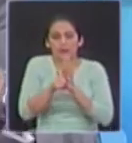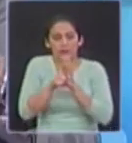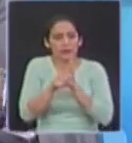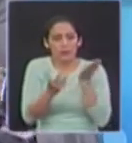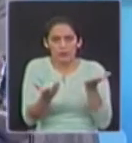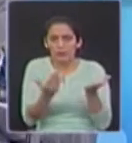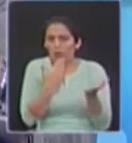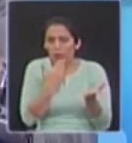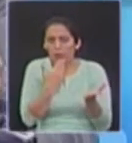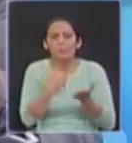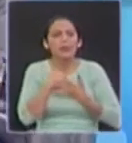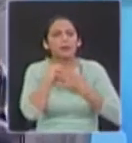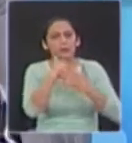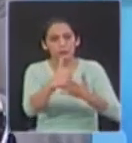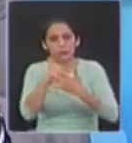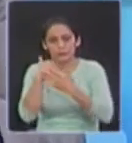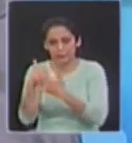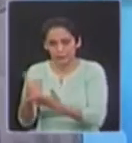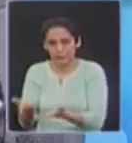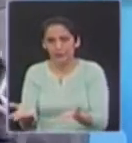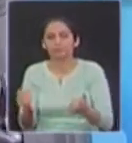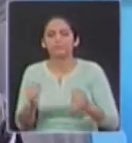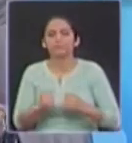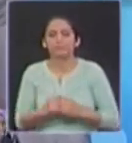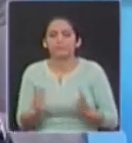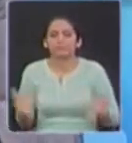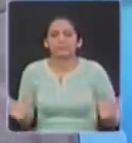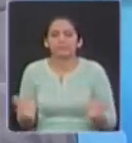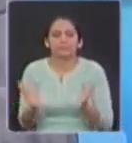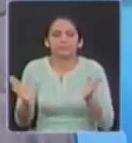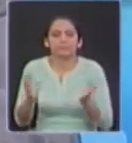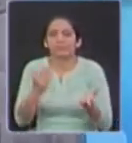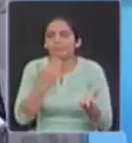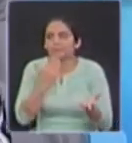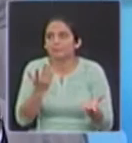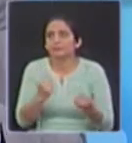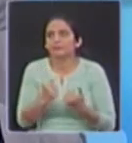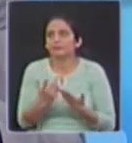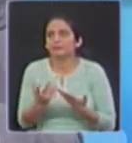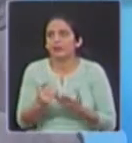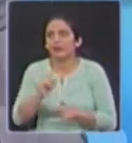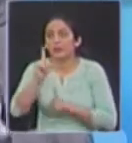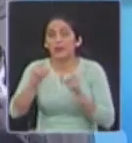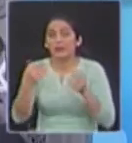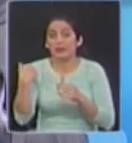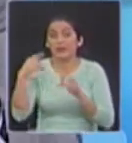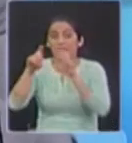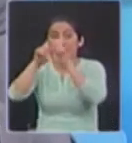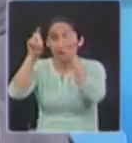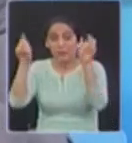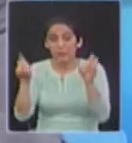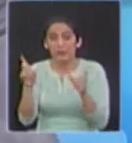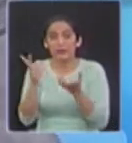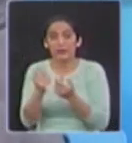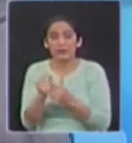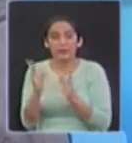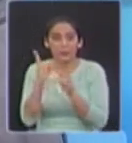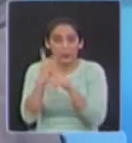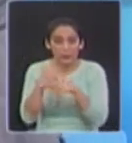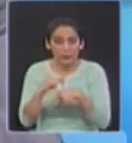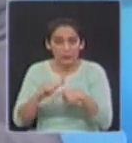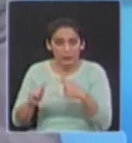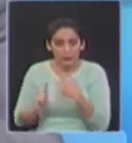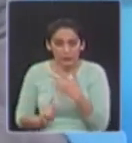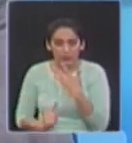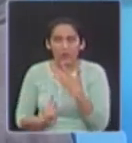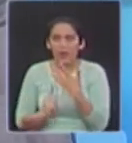tanto en la generación de leyes que incentiven, que den seguridad al sector productivo, por supuesto que deben trabajar el